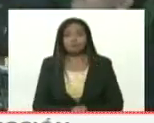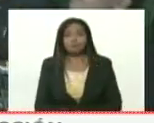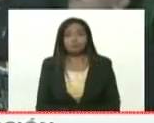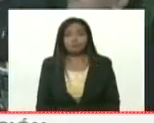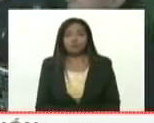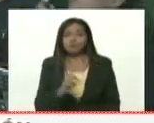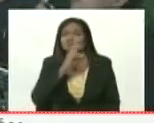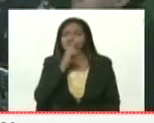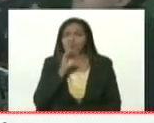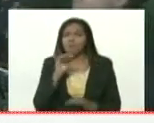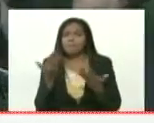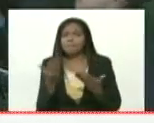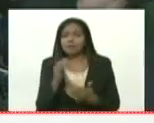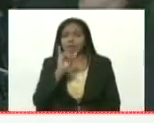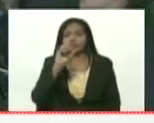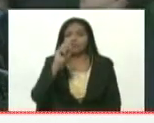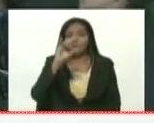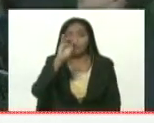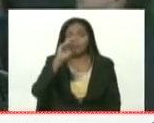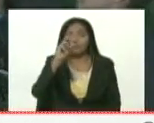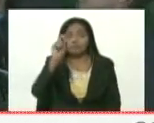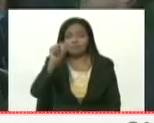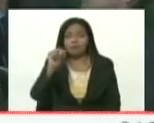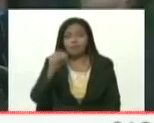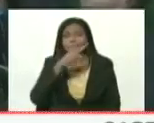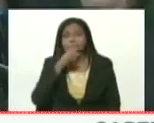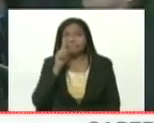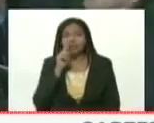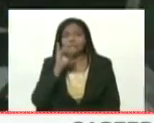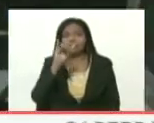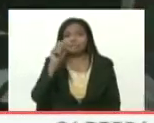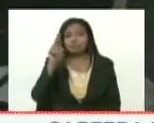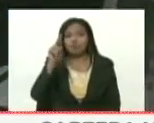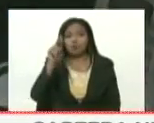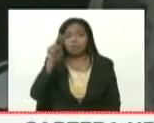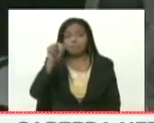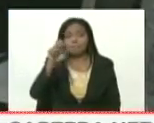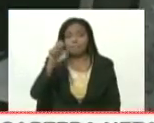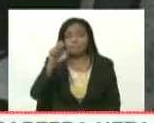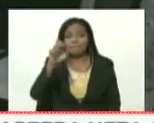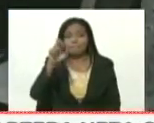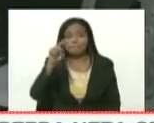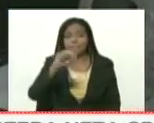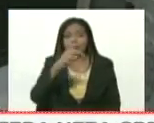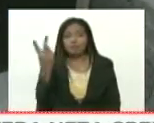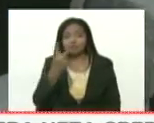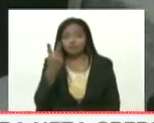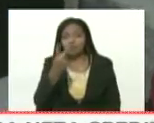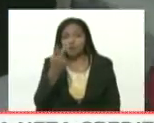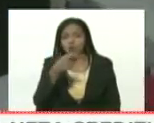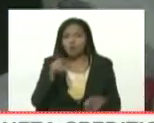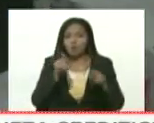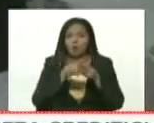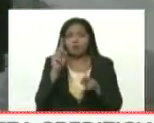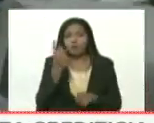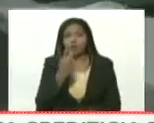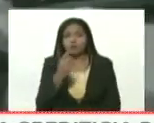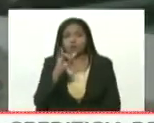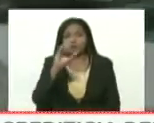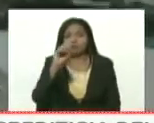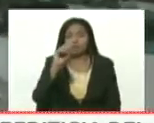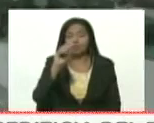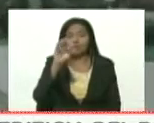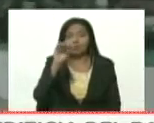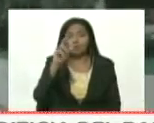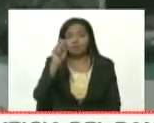te llamas? Jofran. ¿Y tú? Yo me llamo Jorman Quiroz. ¿Josman? ¿Los dos se llaman igualito? No, yo Jofran y